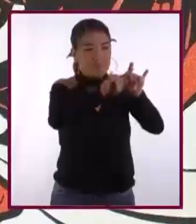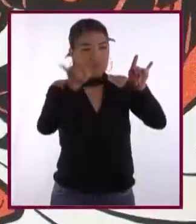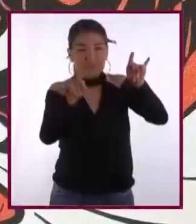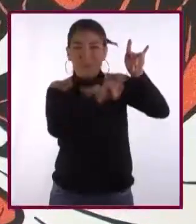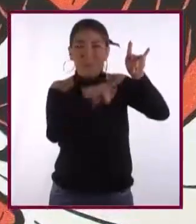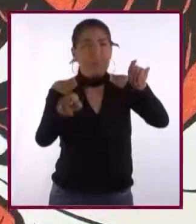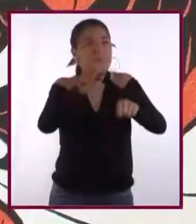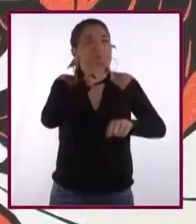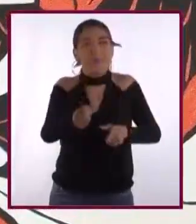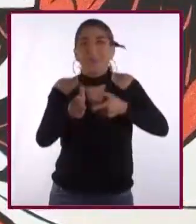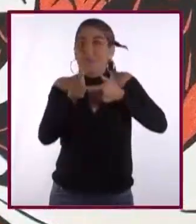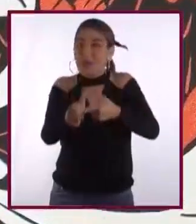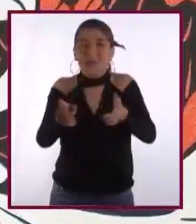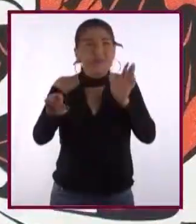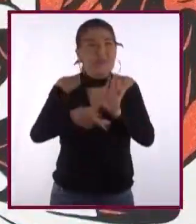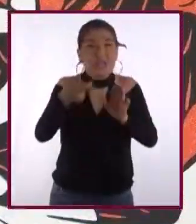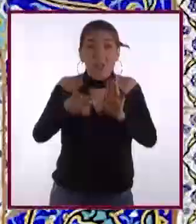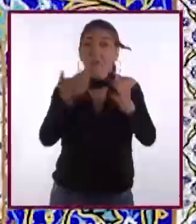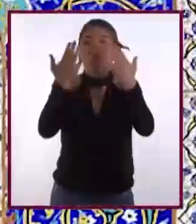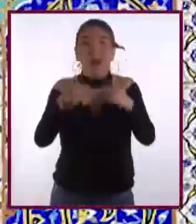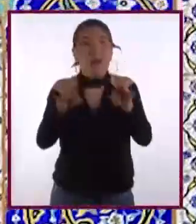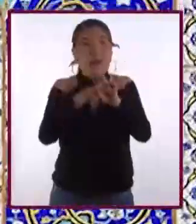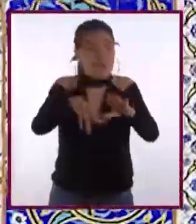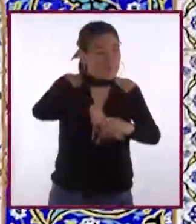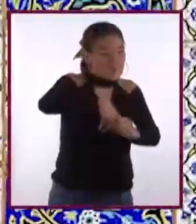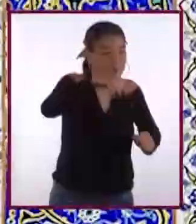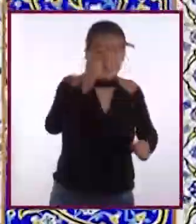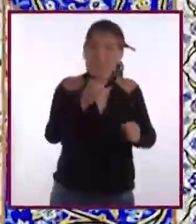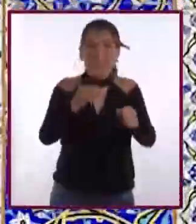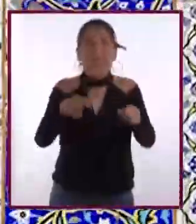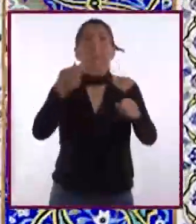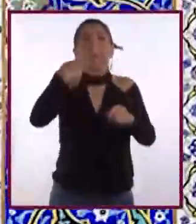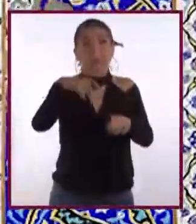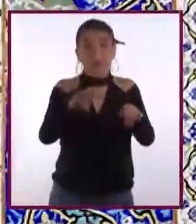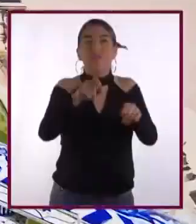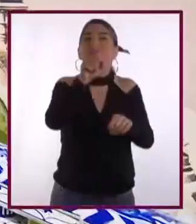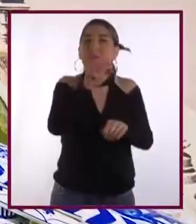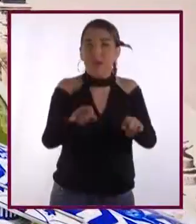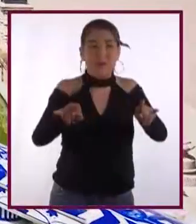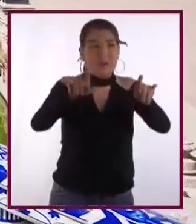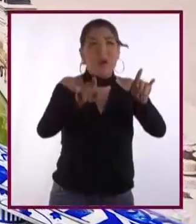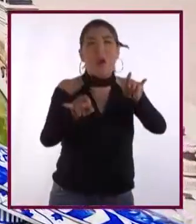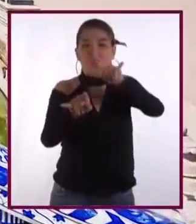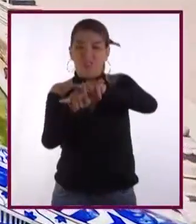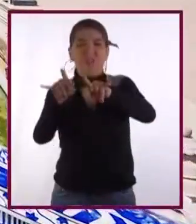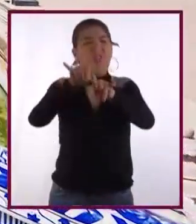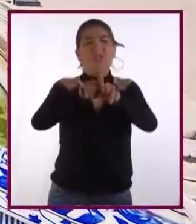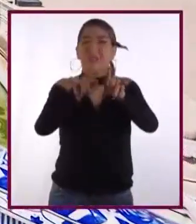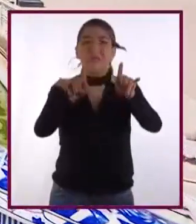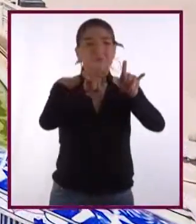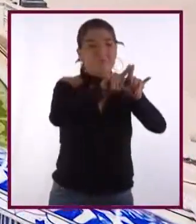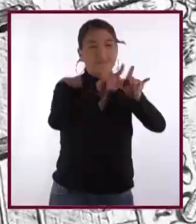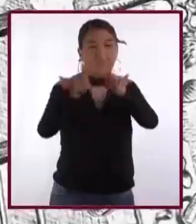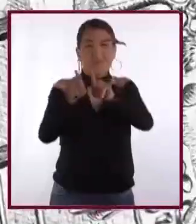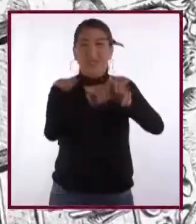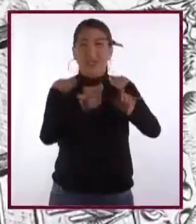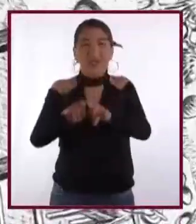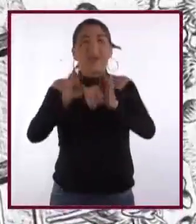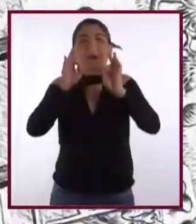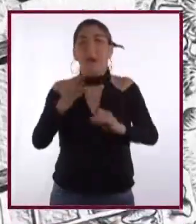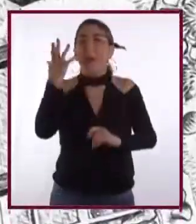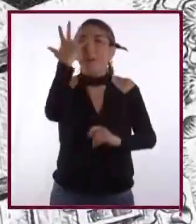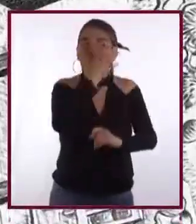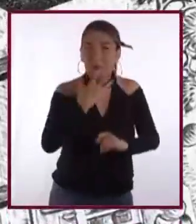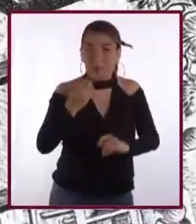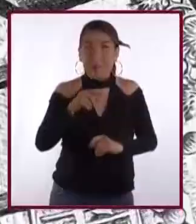acomodo, creaban patrones repetitivos, sin espacios y sin empalmarse, pero también estéticos. Además de